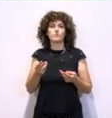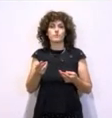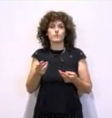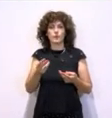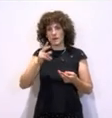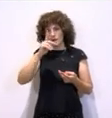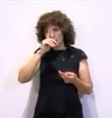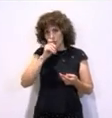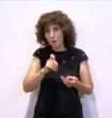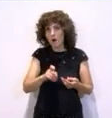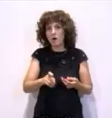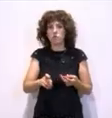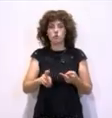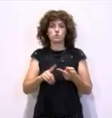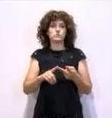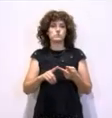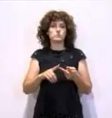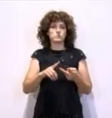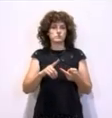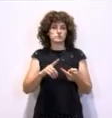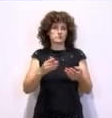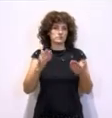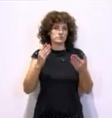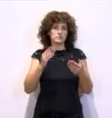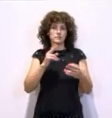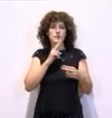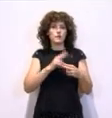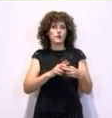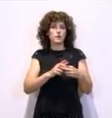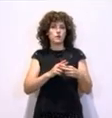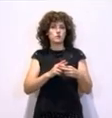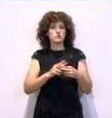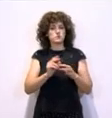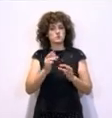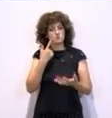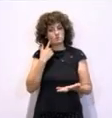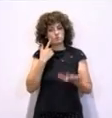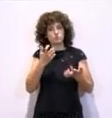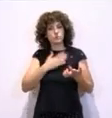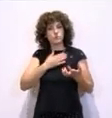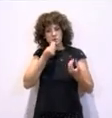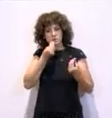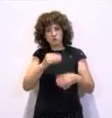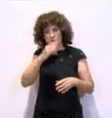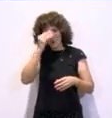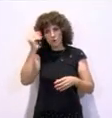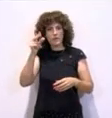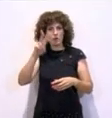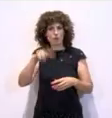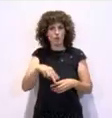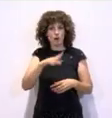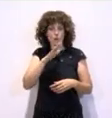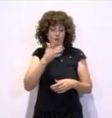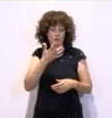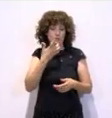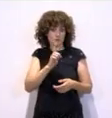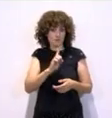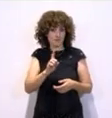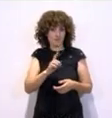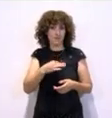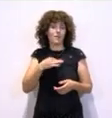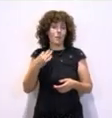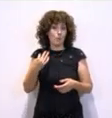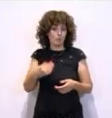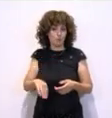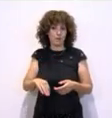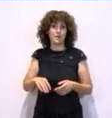recuerdo del pasado, llámelo subrayar un episodio de nuestra historia que no tenemos que olvidar nunca, porque si no, quizá, ¿verdad?, corre el riesgo, como